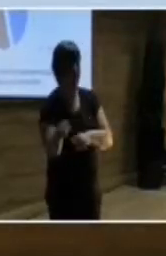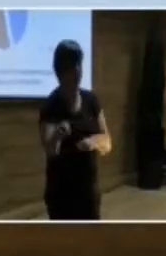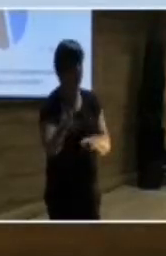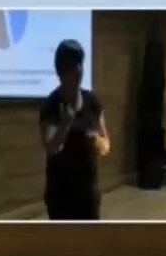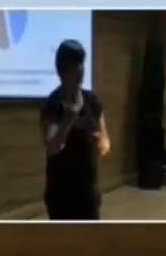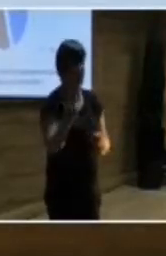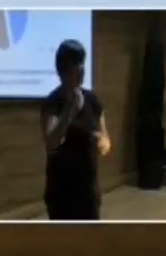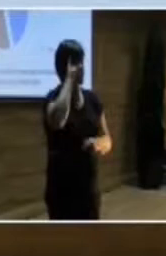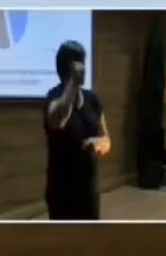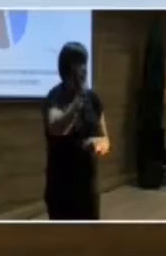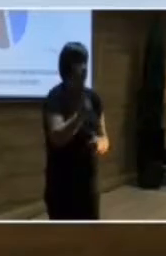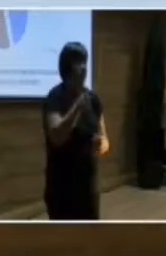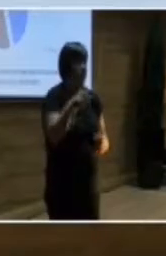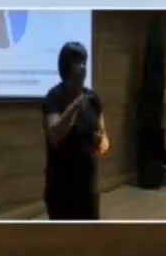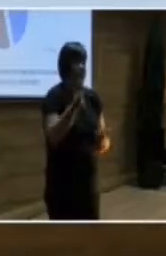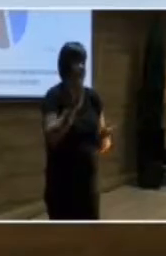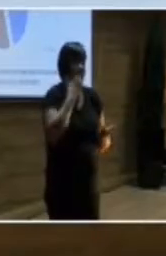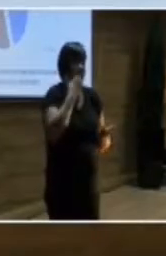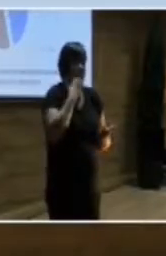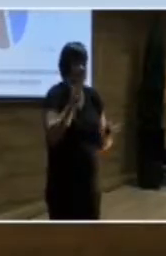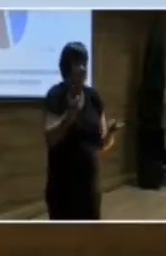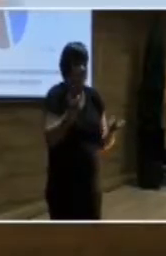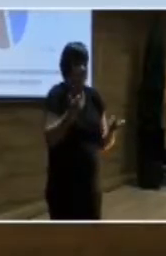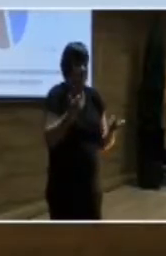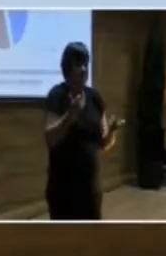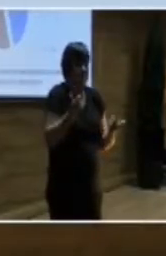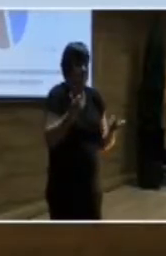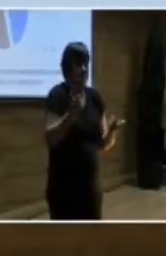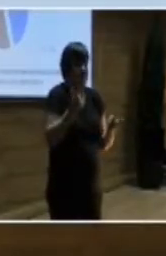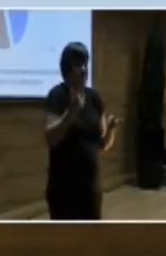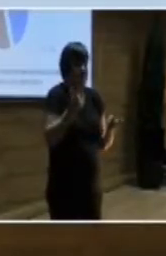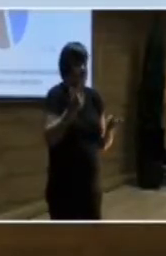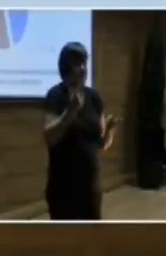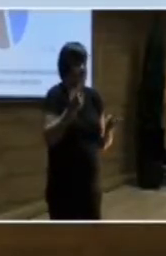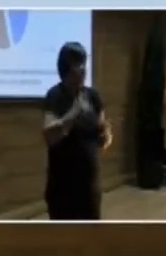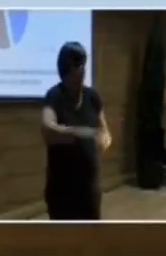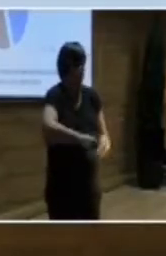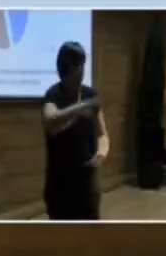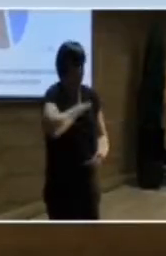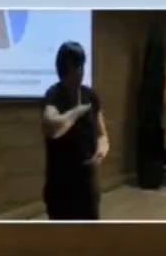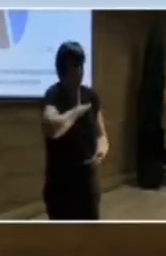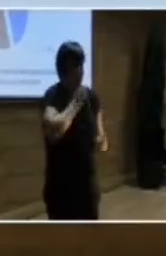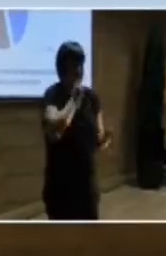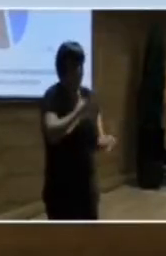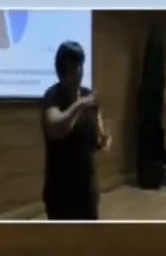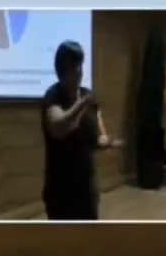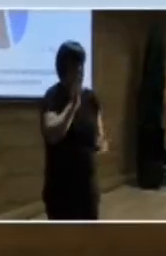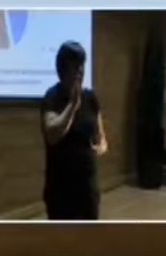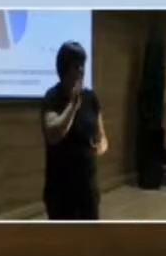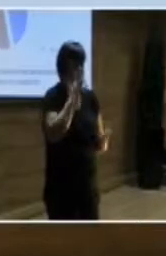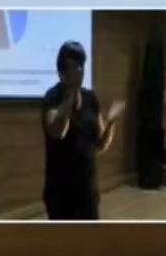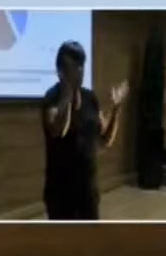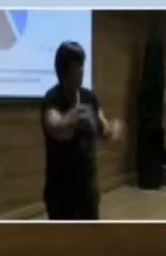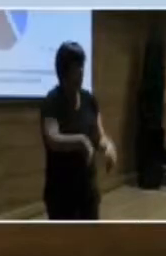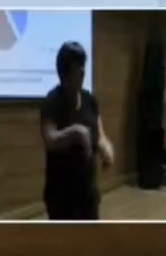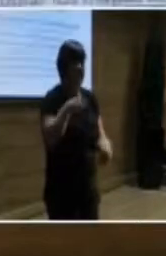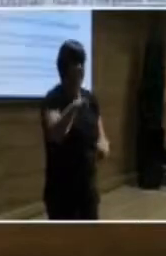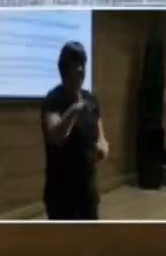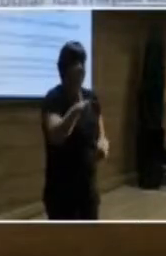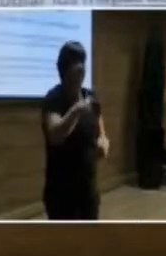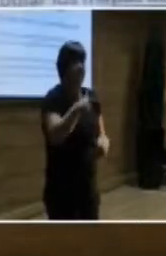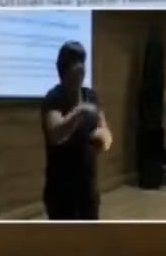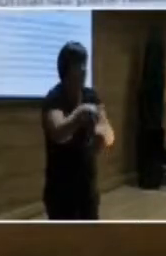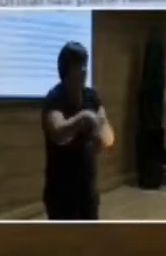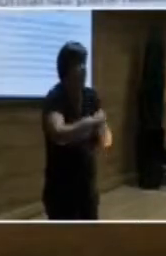familiar enfermo hubiese querido que se hiciera con él cuando perdiese la capacidad de decidir. Y más de la mitad de los cuidadores desconocen